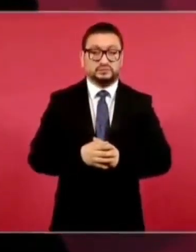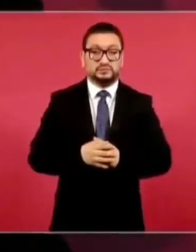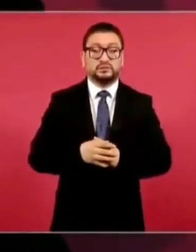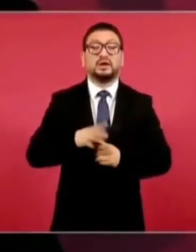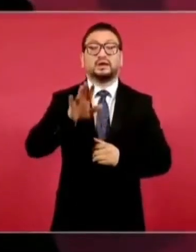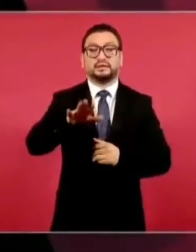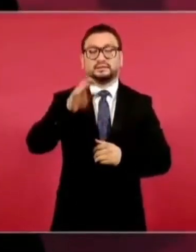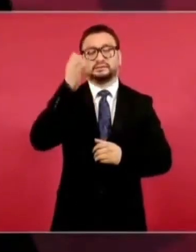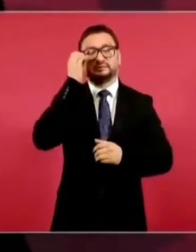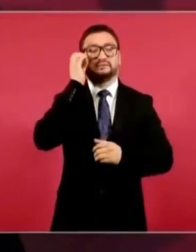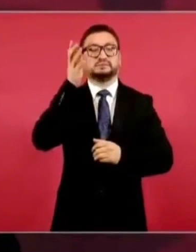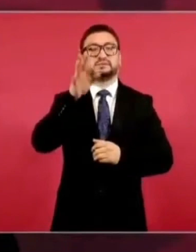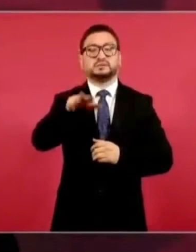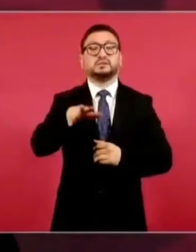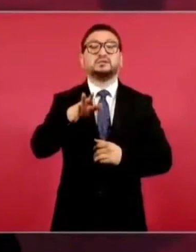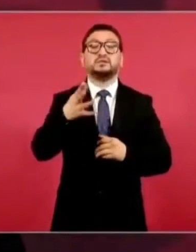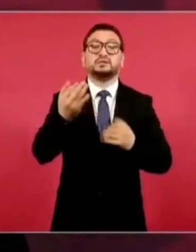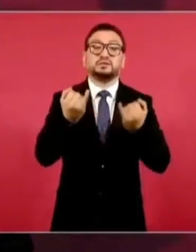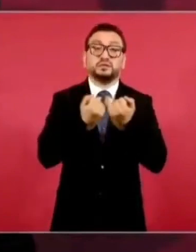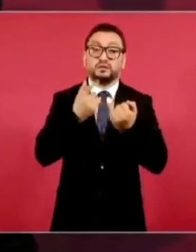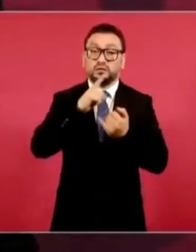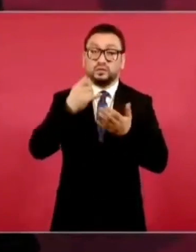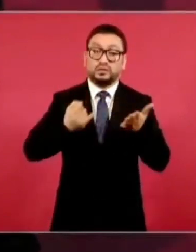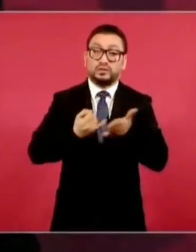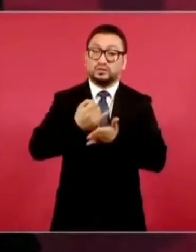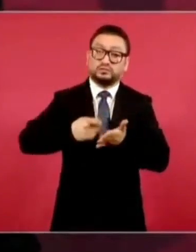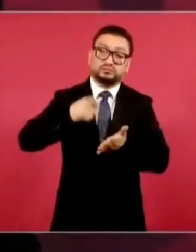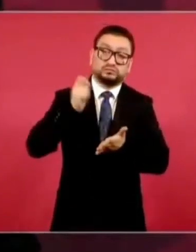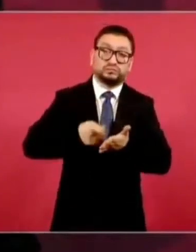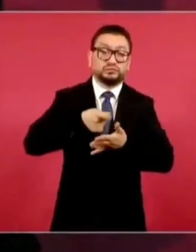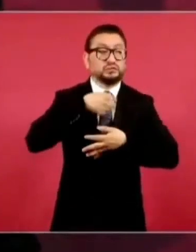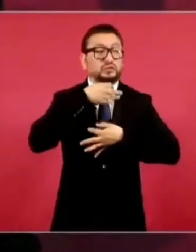sale esta resolución,